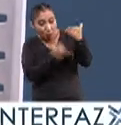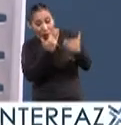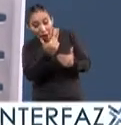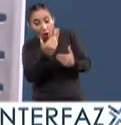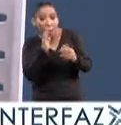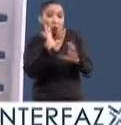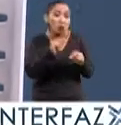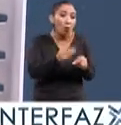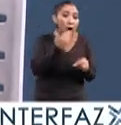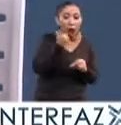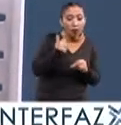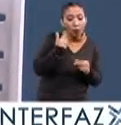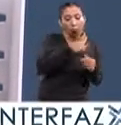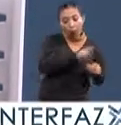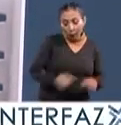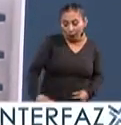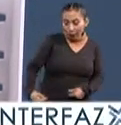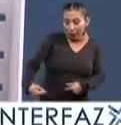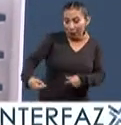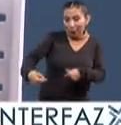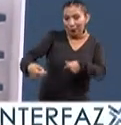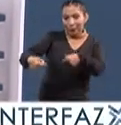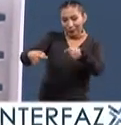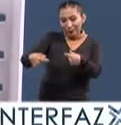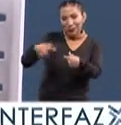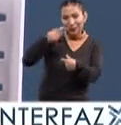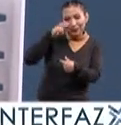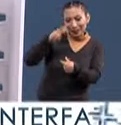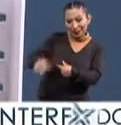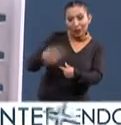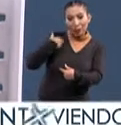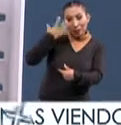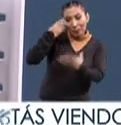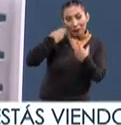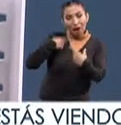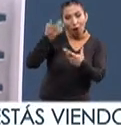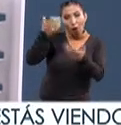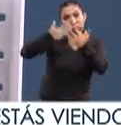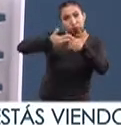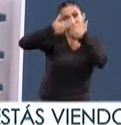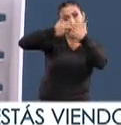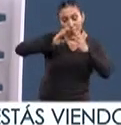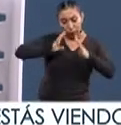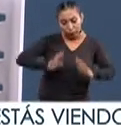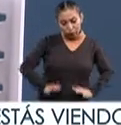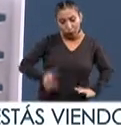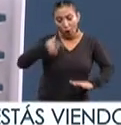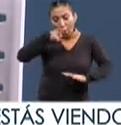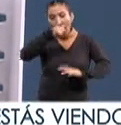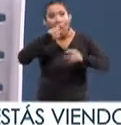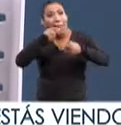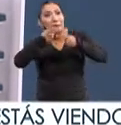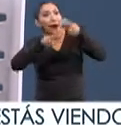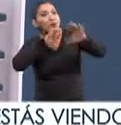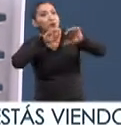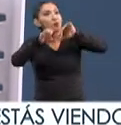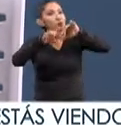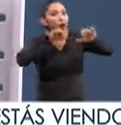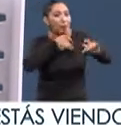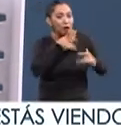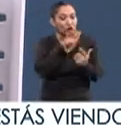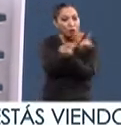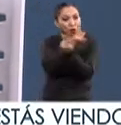desarrollado o no durante el proceso que se espera que se lleven a cabo, ¿no? Tanto motores como lingüísticas,